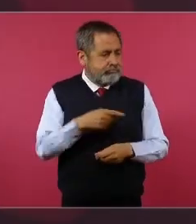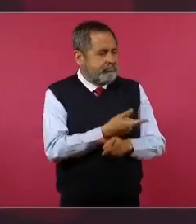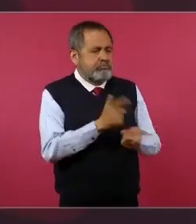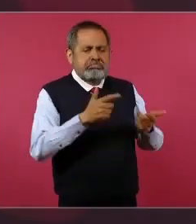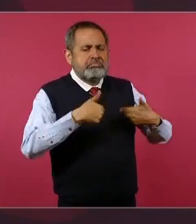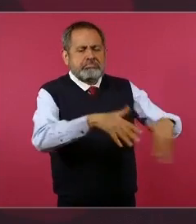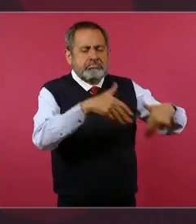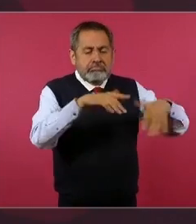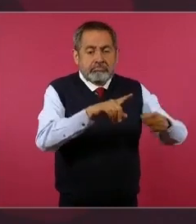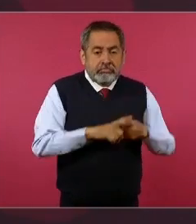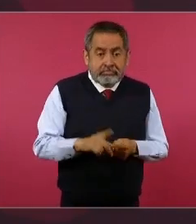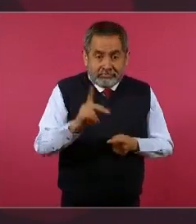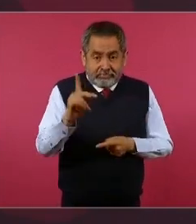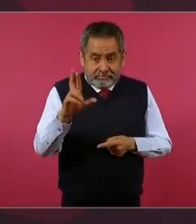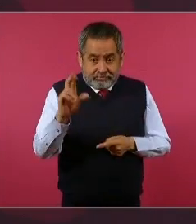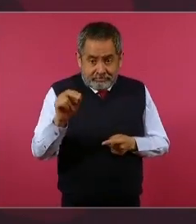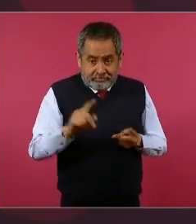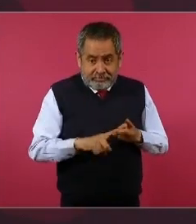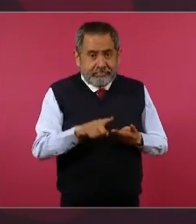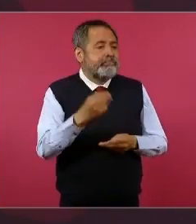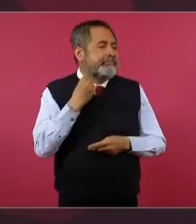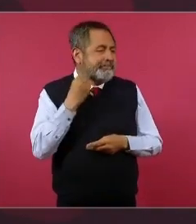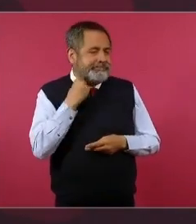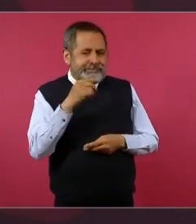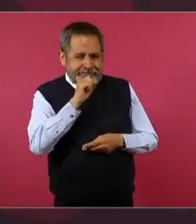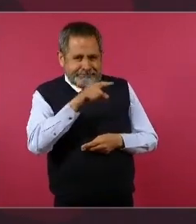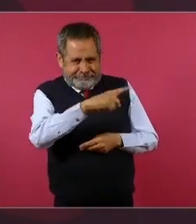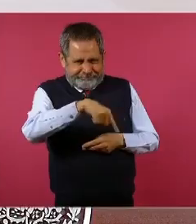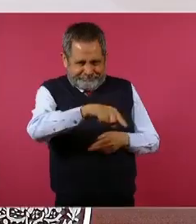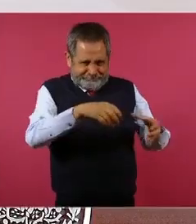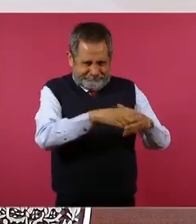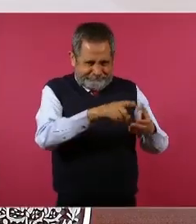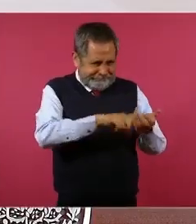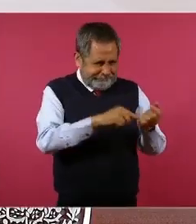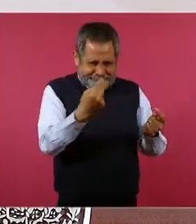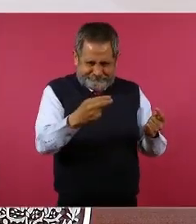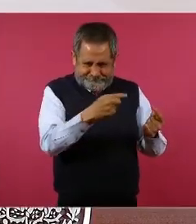tanto el PRO como los abogados estos